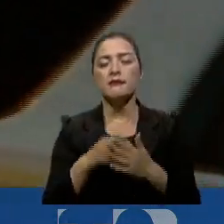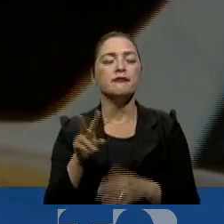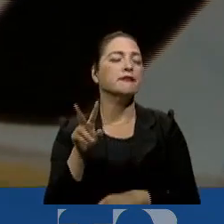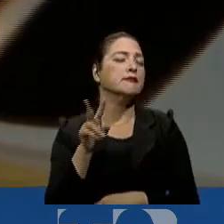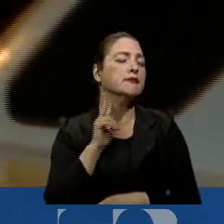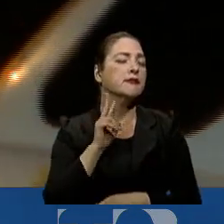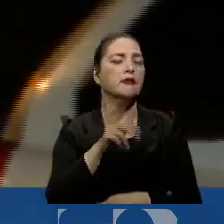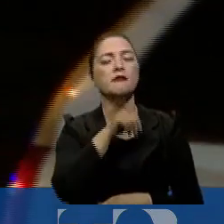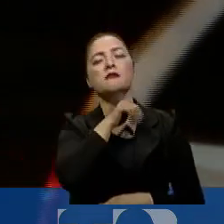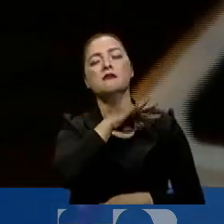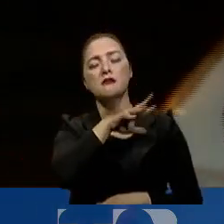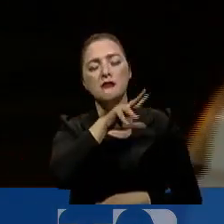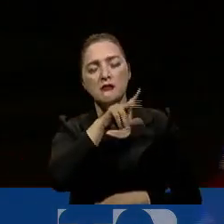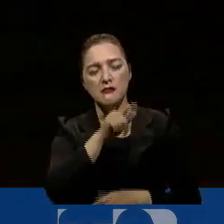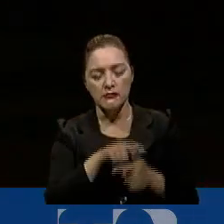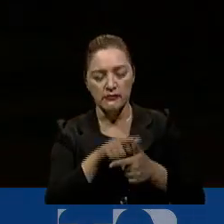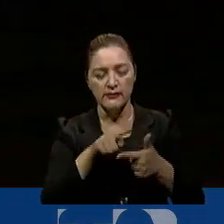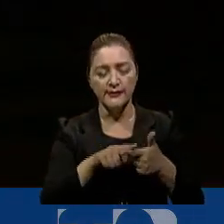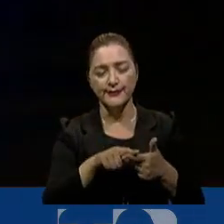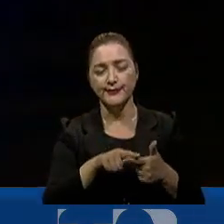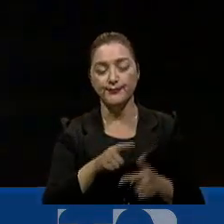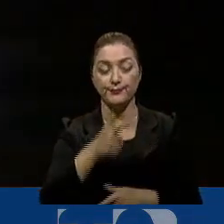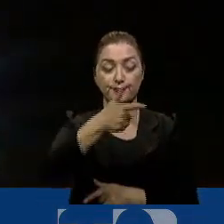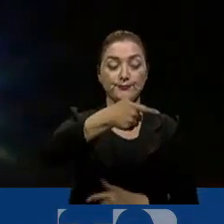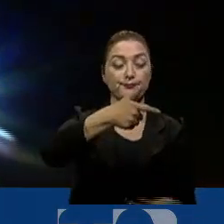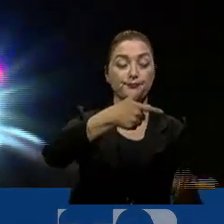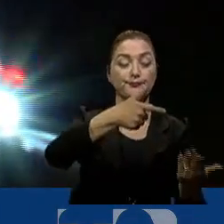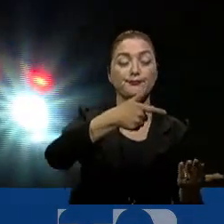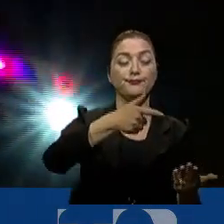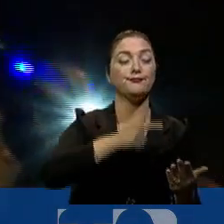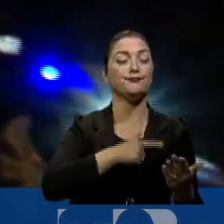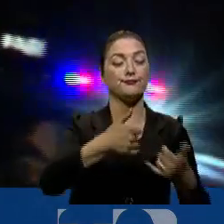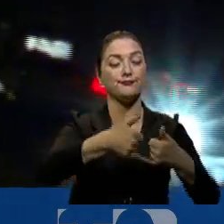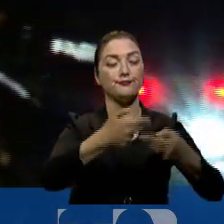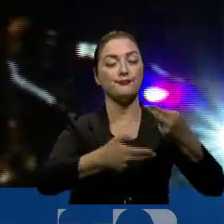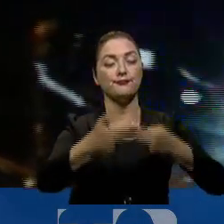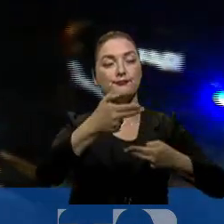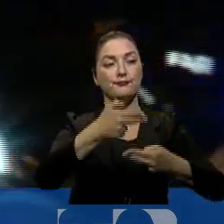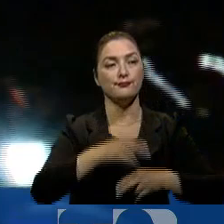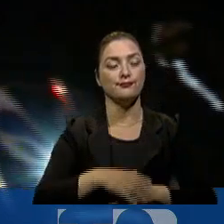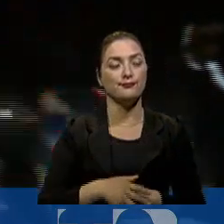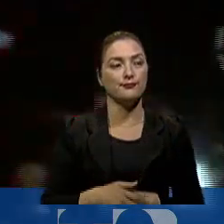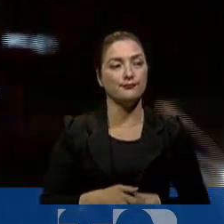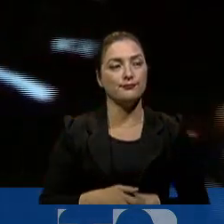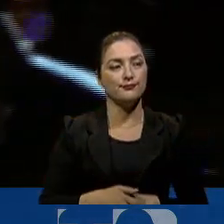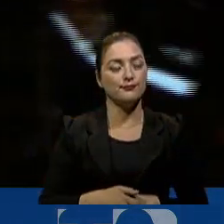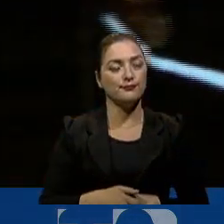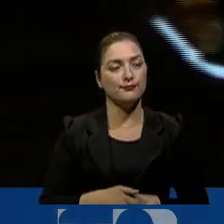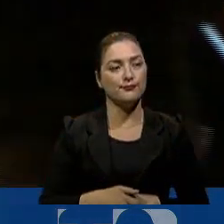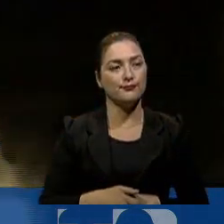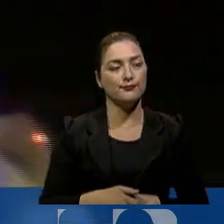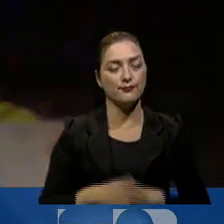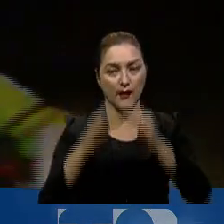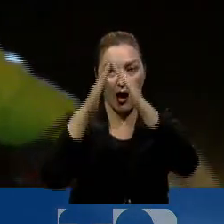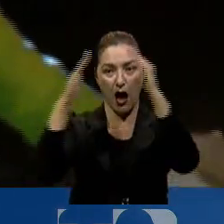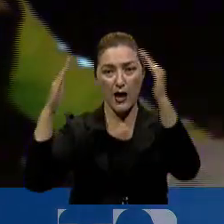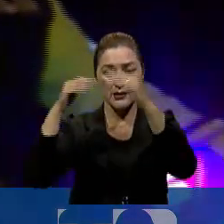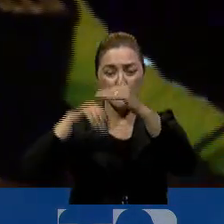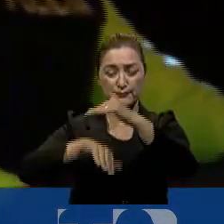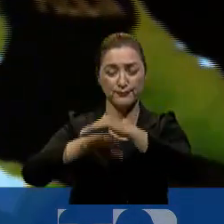ha habido muchos robos, muchos asaltos a los locales comerciales que tenemos aquí, igual a las